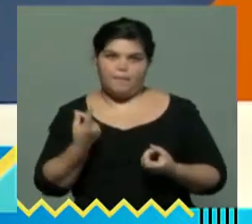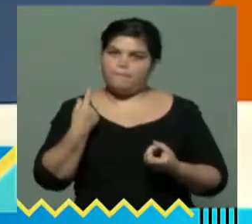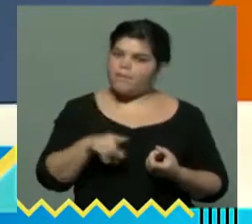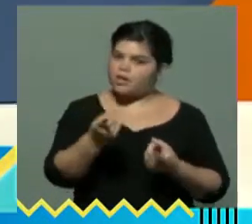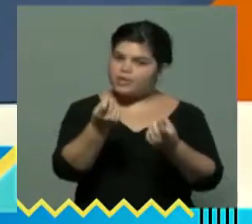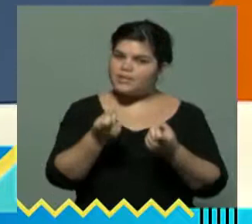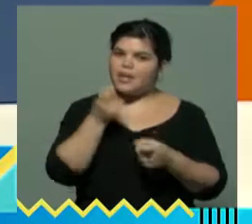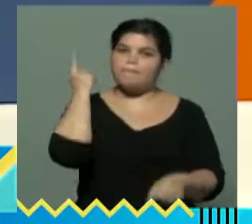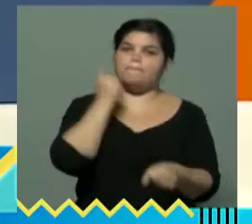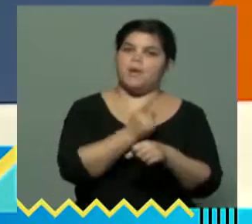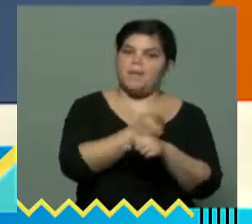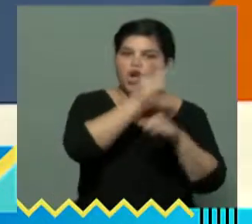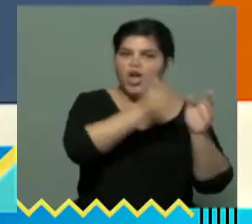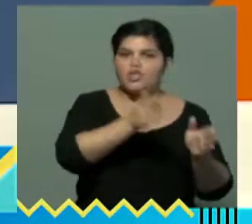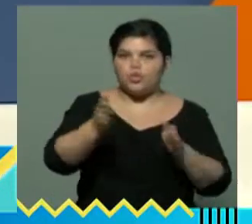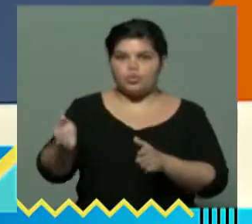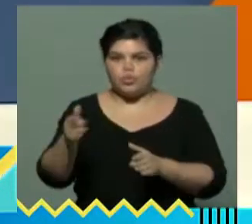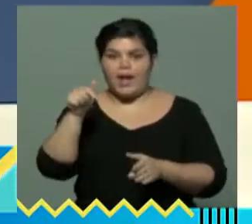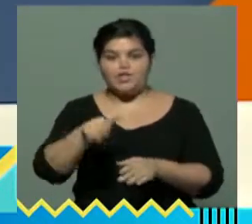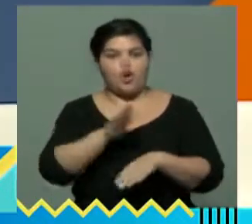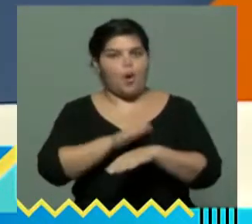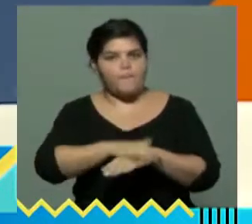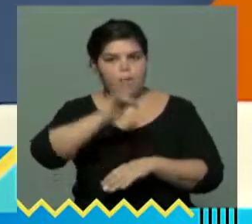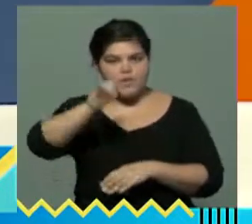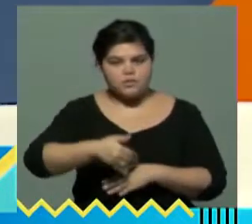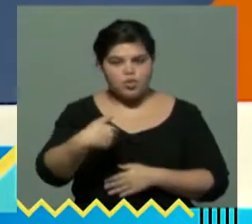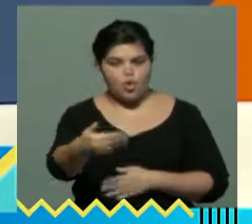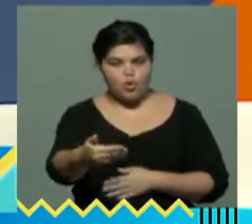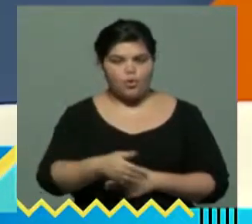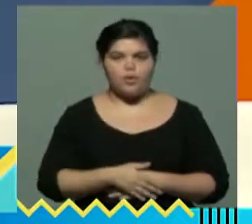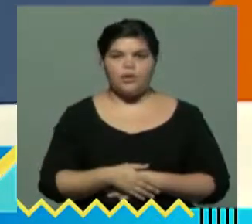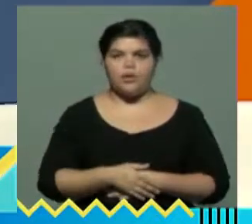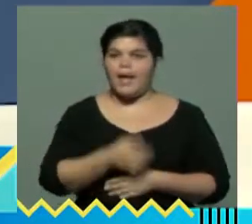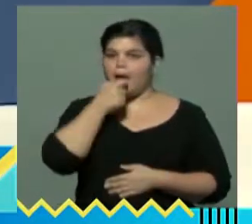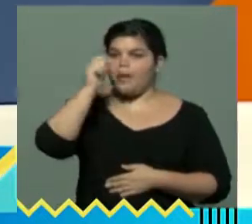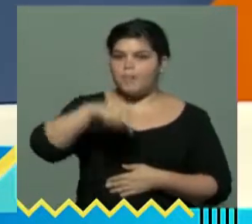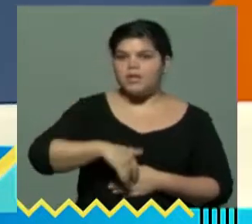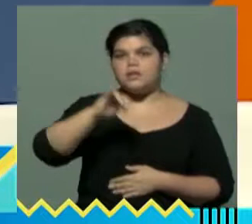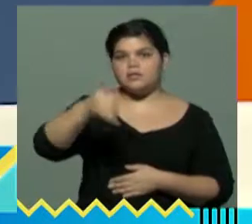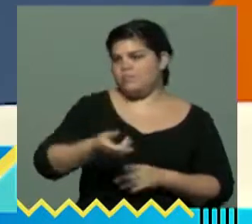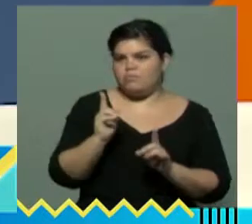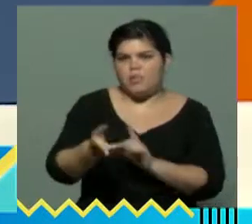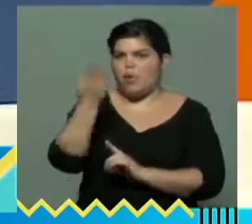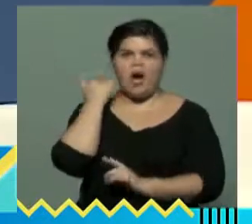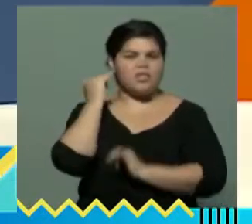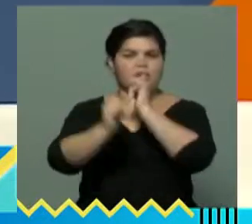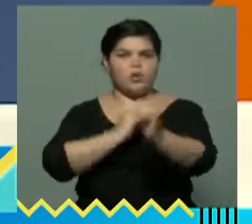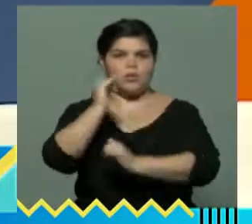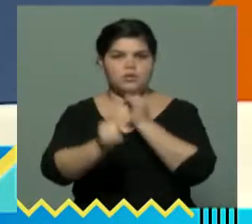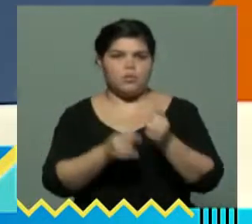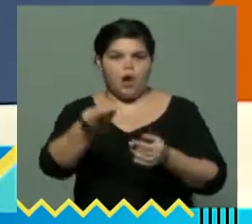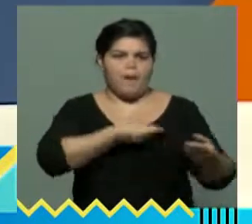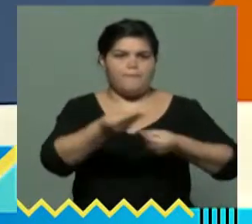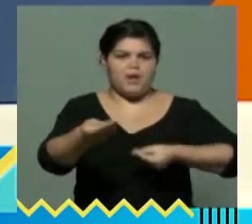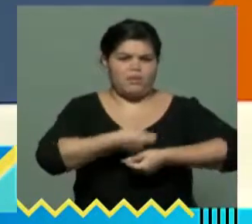estructura también, que es lo que se está comprometiendo a hacer. Porque, a ver, traer la empresa y prometer, a ver, como te lo decía al principio, vos podés traer todas las empresas que